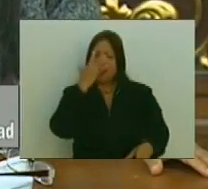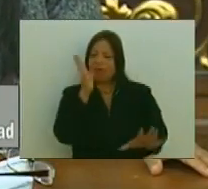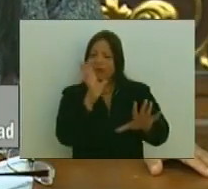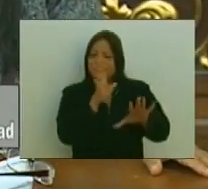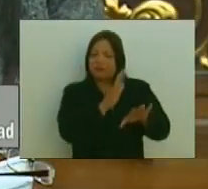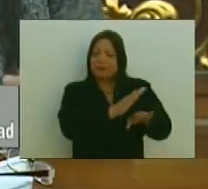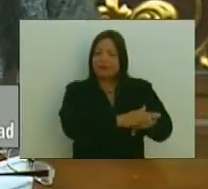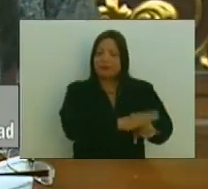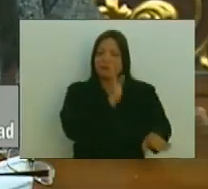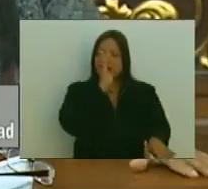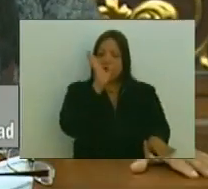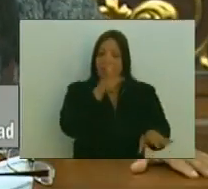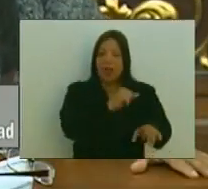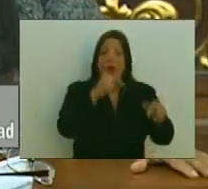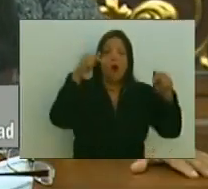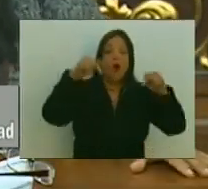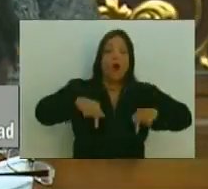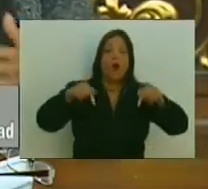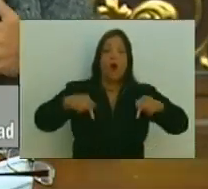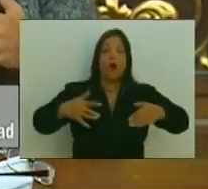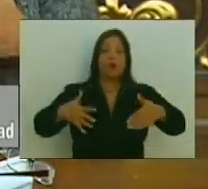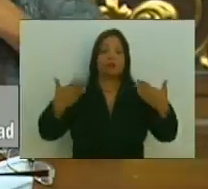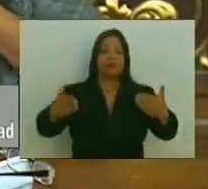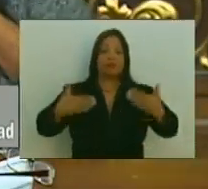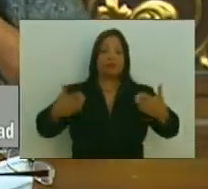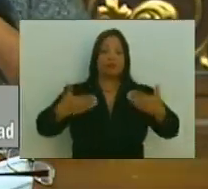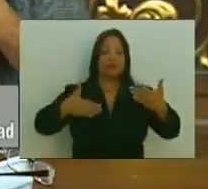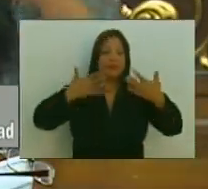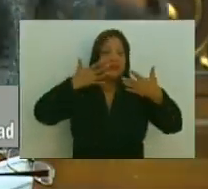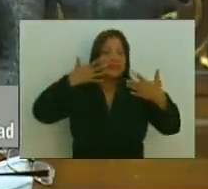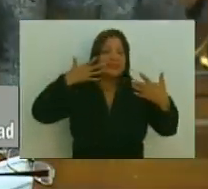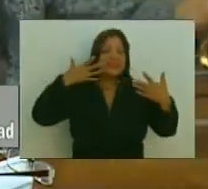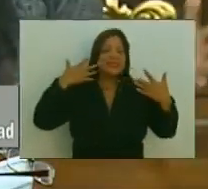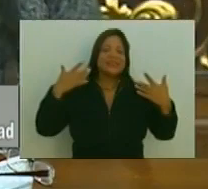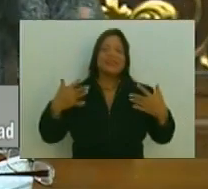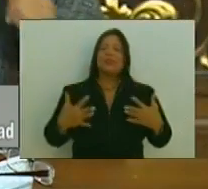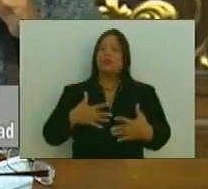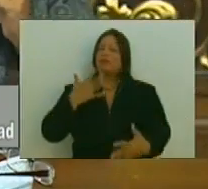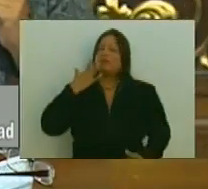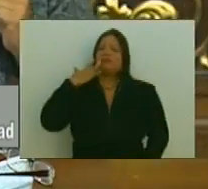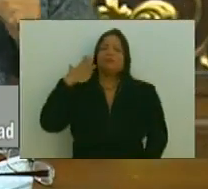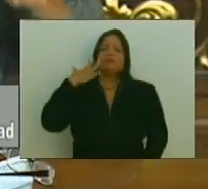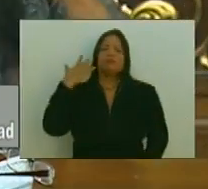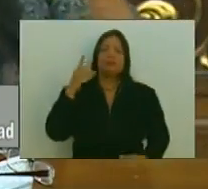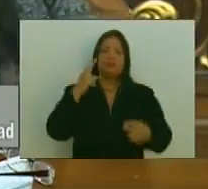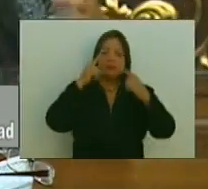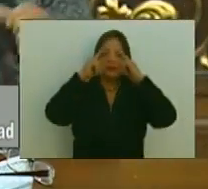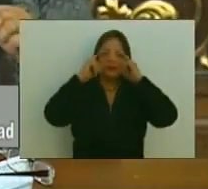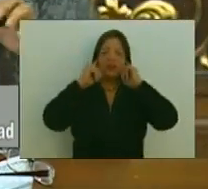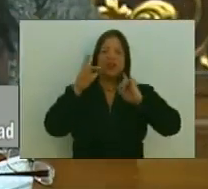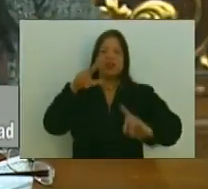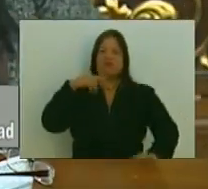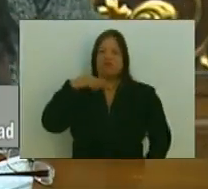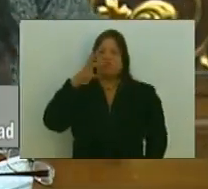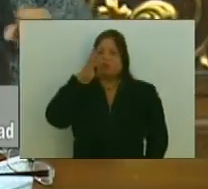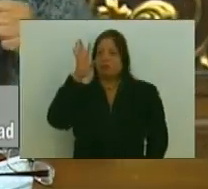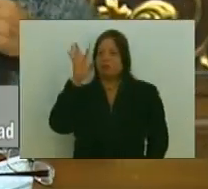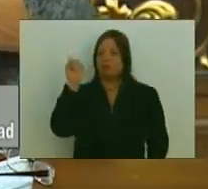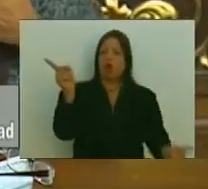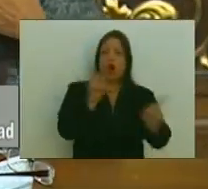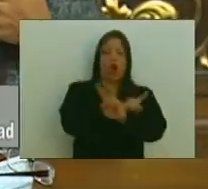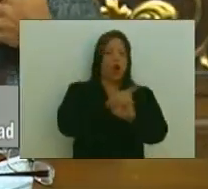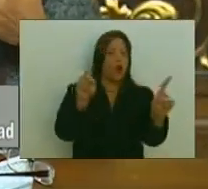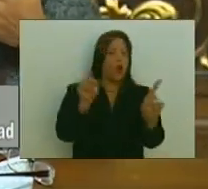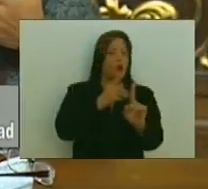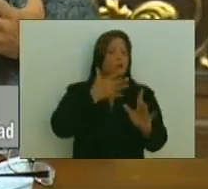invisibilizados. Por eso es que hoy nos enorgullecemos. Yo me hincho de orgullo, pero ojo, no es ese orgullo feo, sino